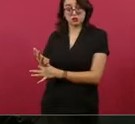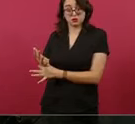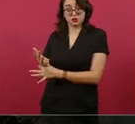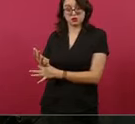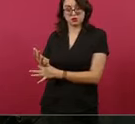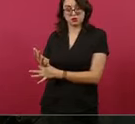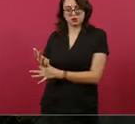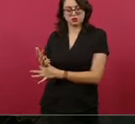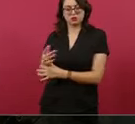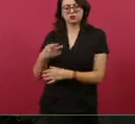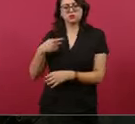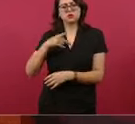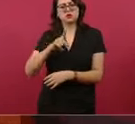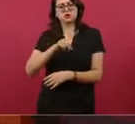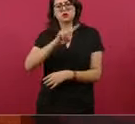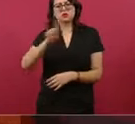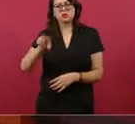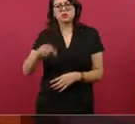De repente,